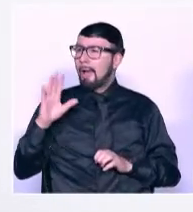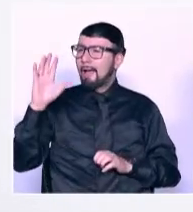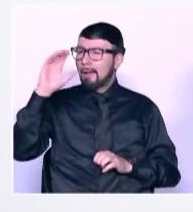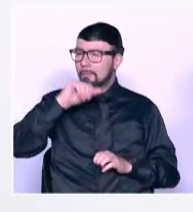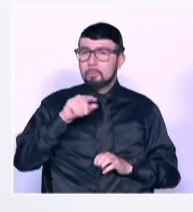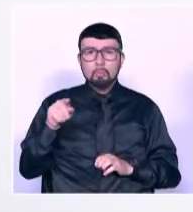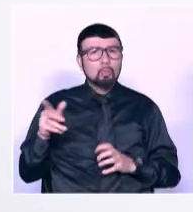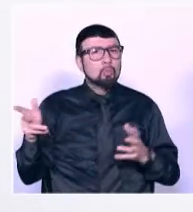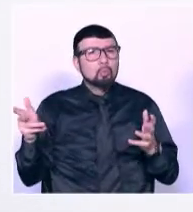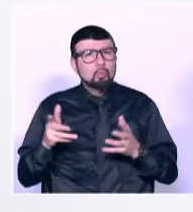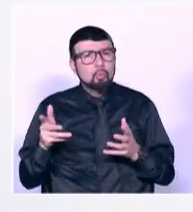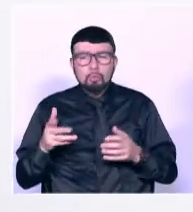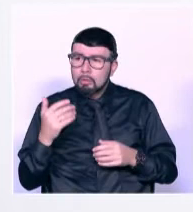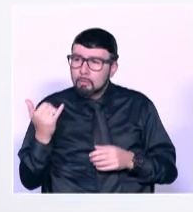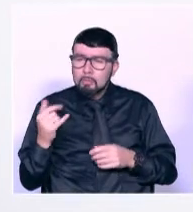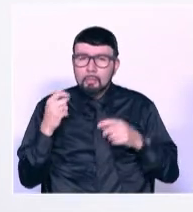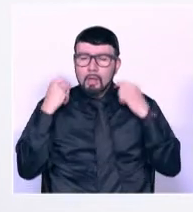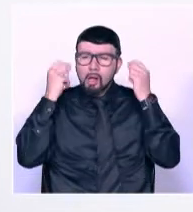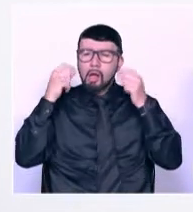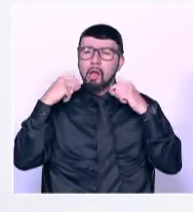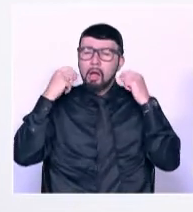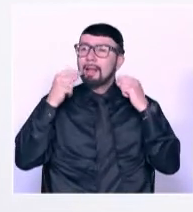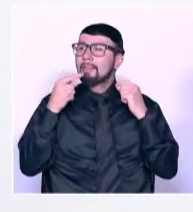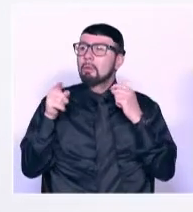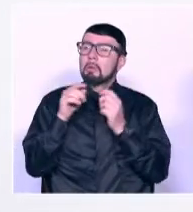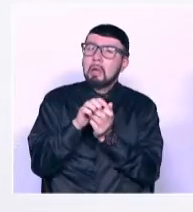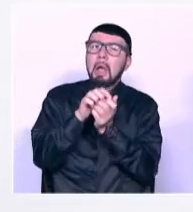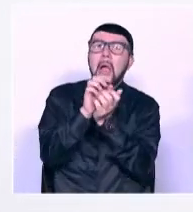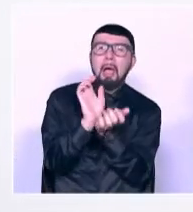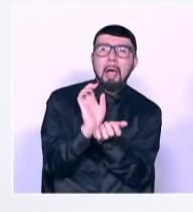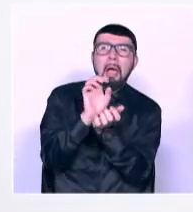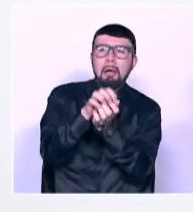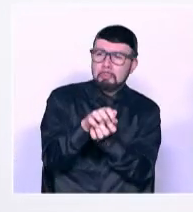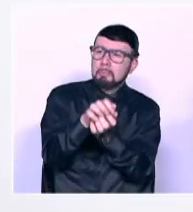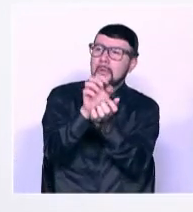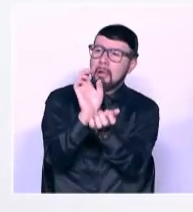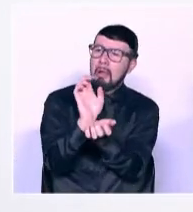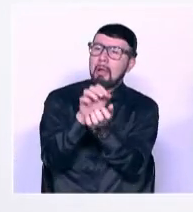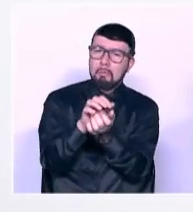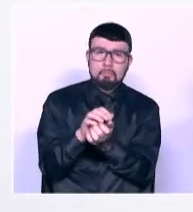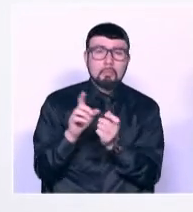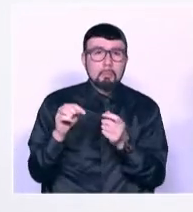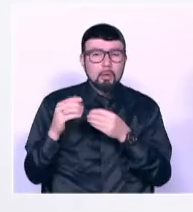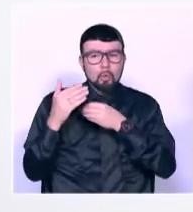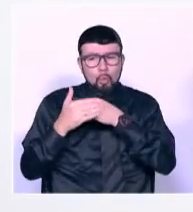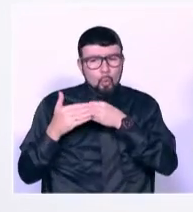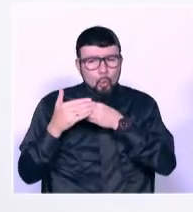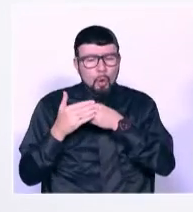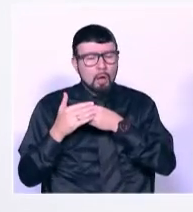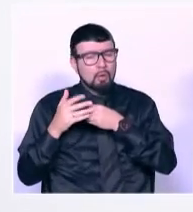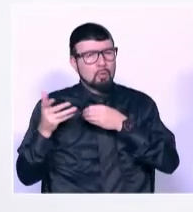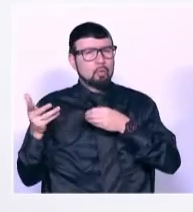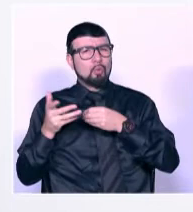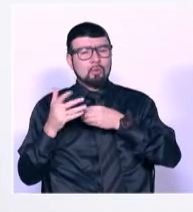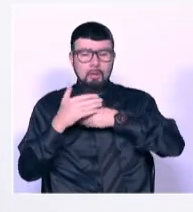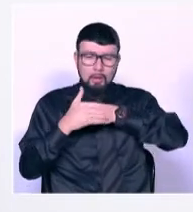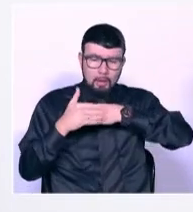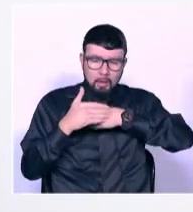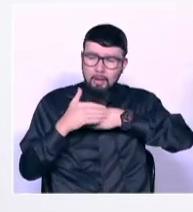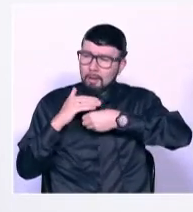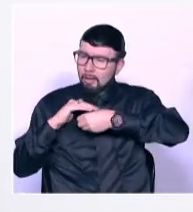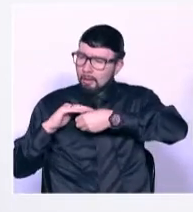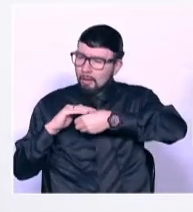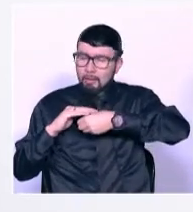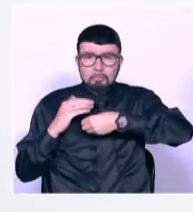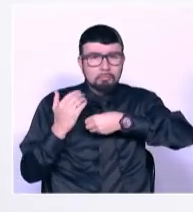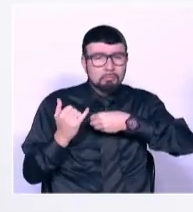está el disco articular diciéndole al paciente que abra y cierre, tocándole, palpándole la parte interna, la